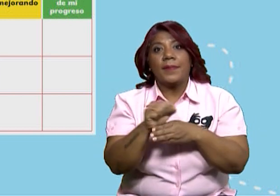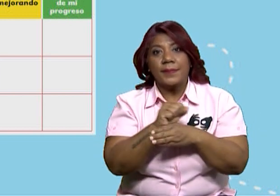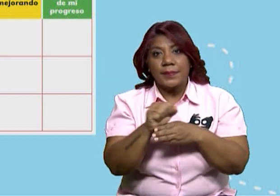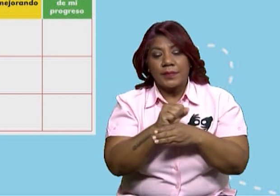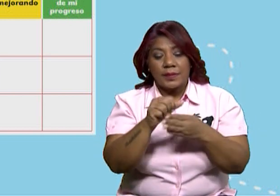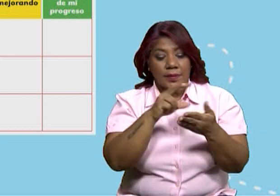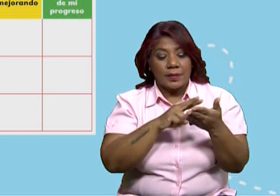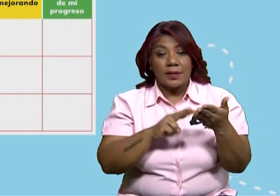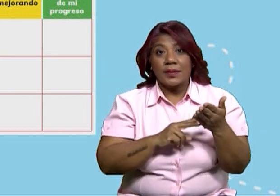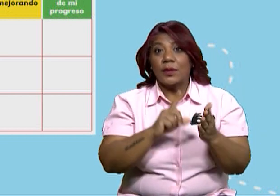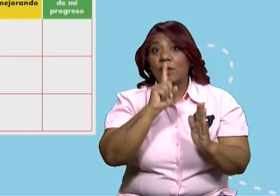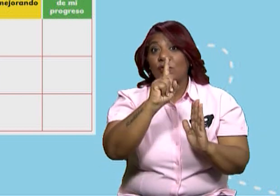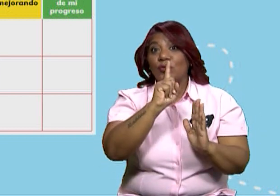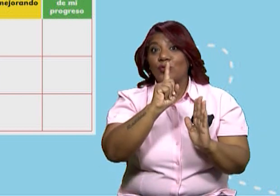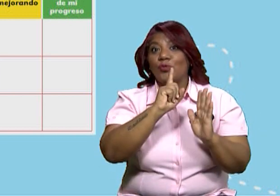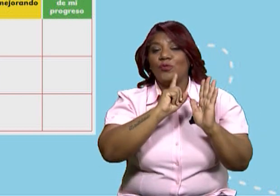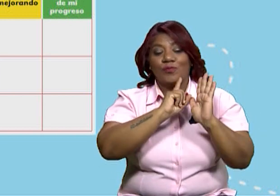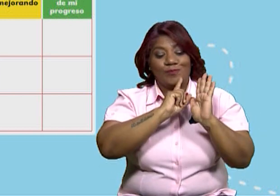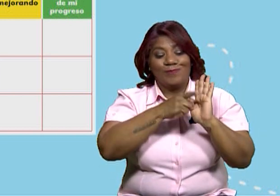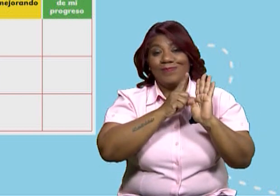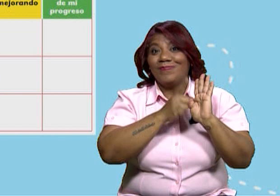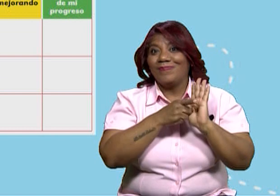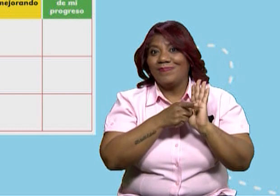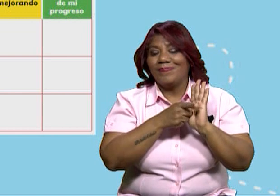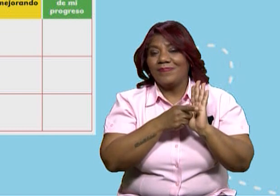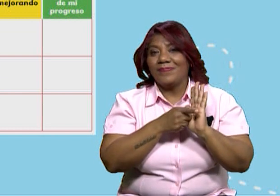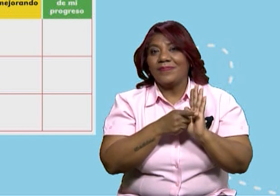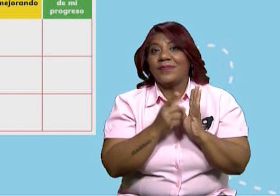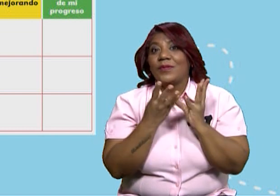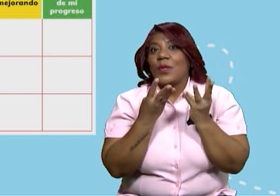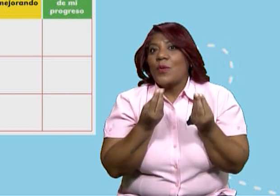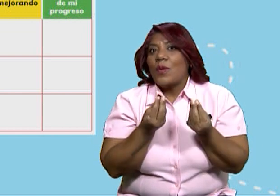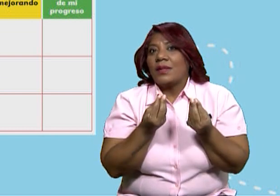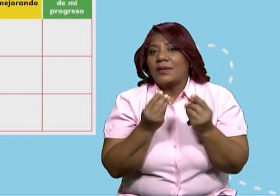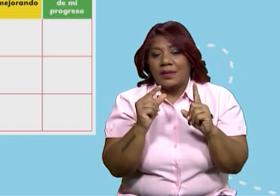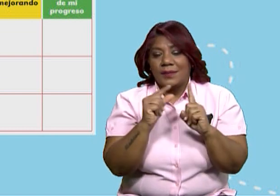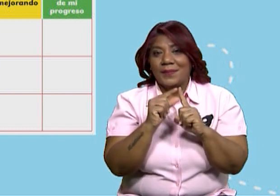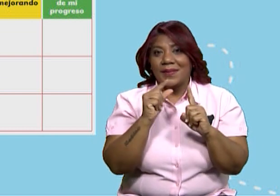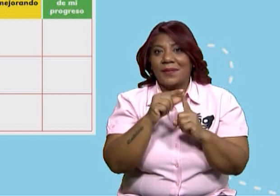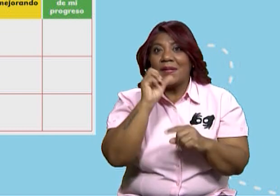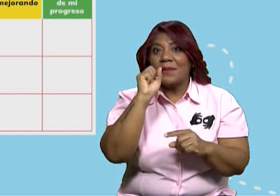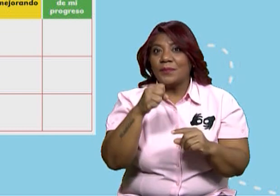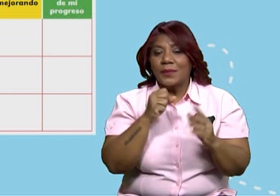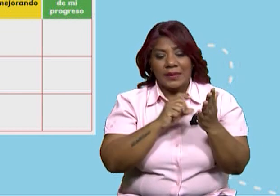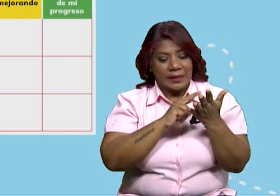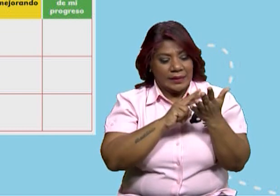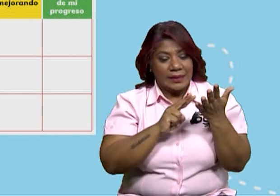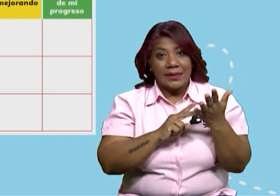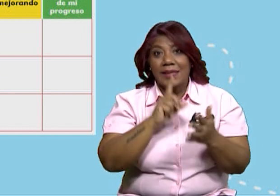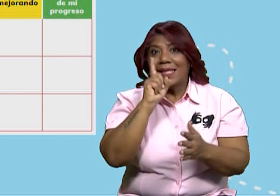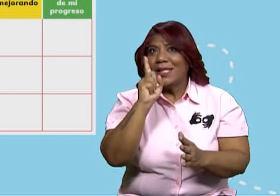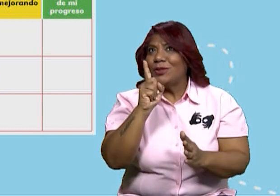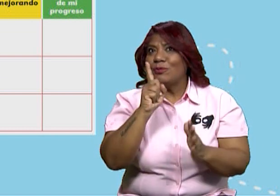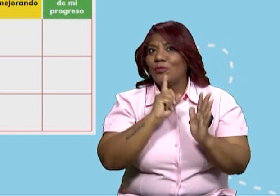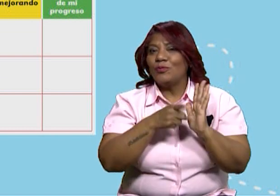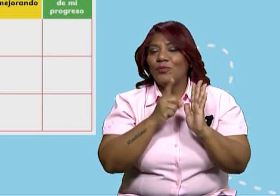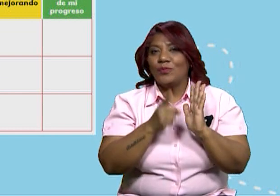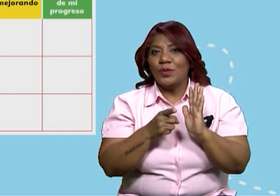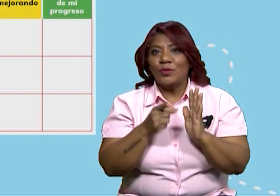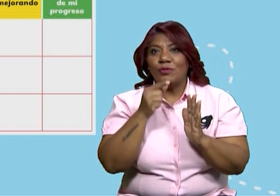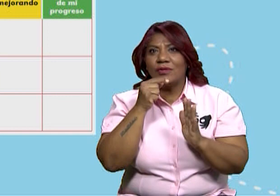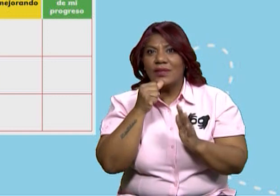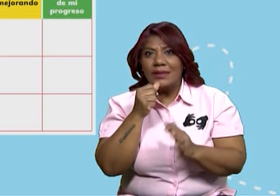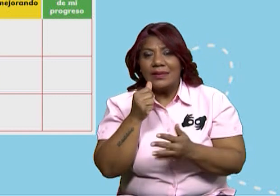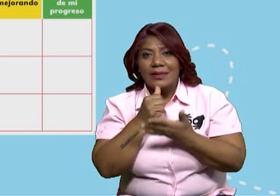1 minuto, y vas a escribir el número de las palabras que lees y la persona que te escucha. Aquí anotas